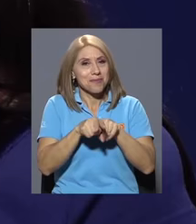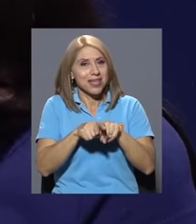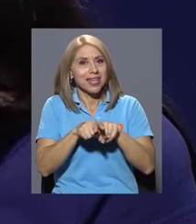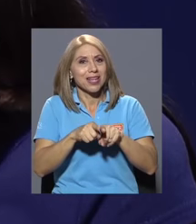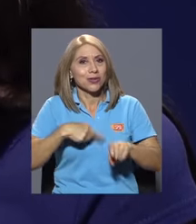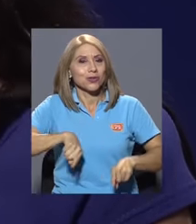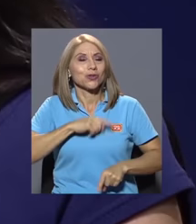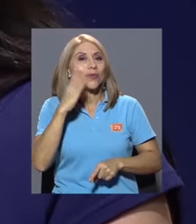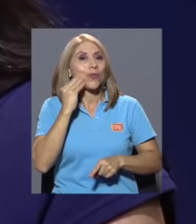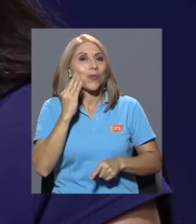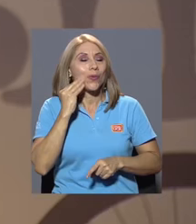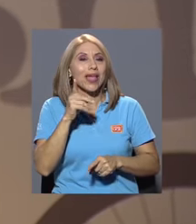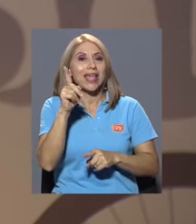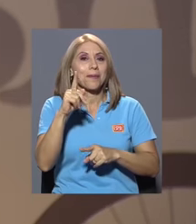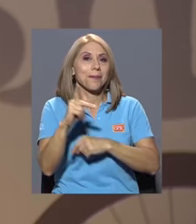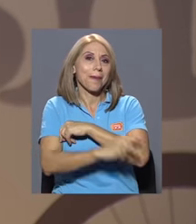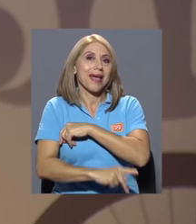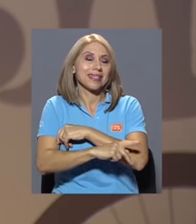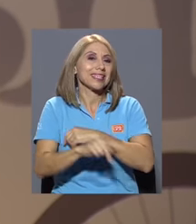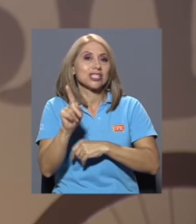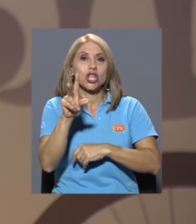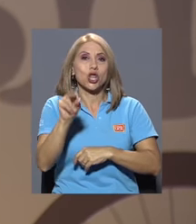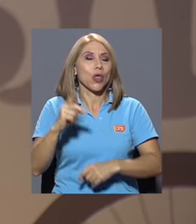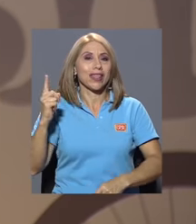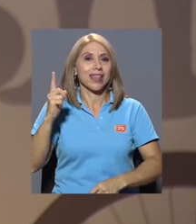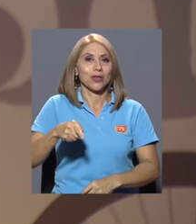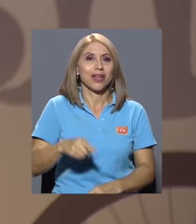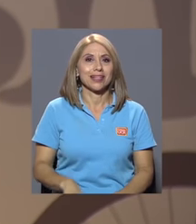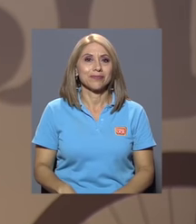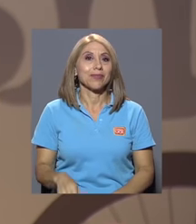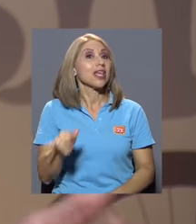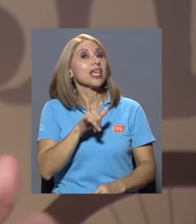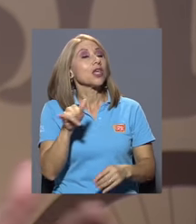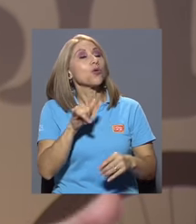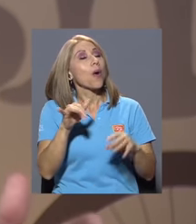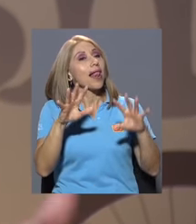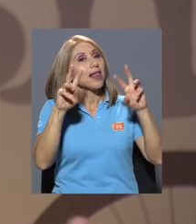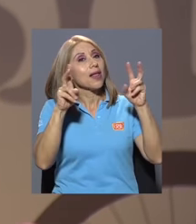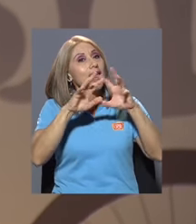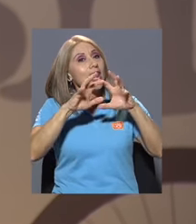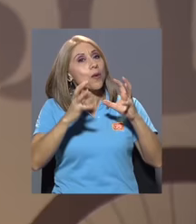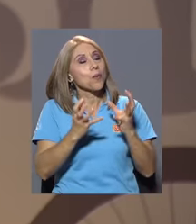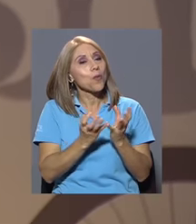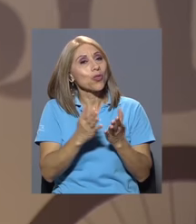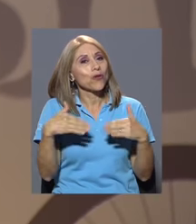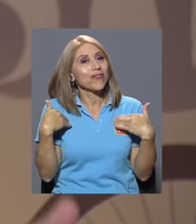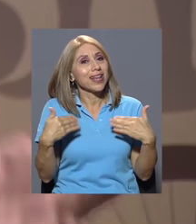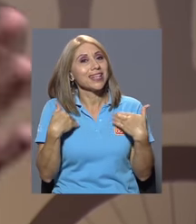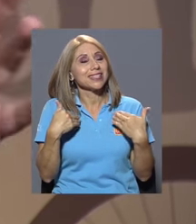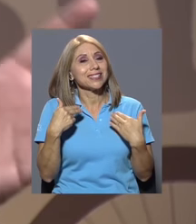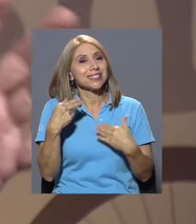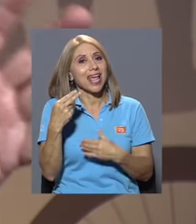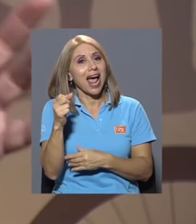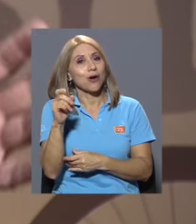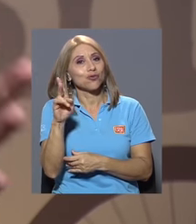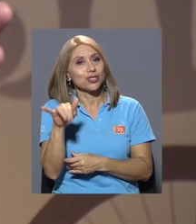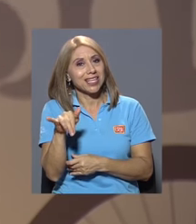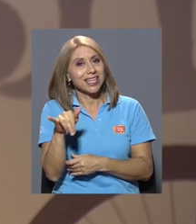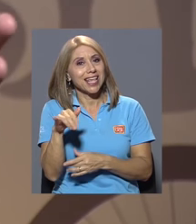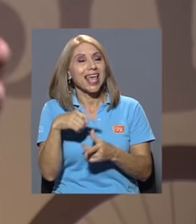sociedades no dictatoriales. Sí, igual El Mundo Feliz de Huxley, y se empiezan a establecer como cuál de los